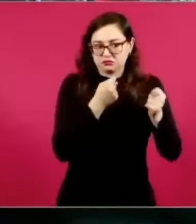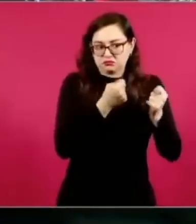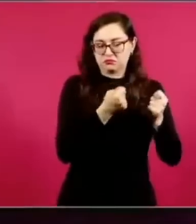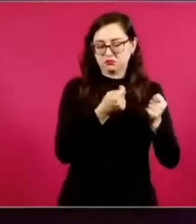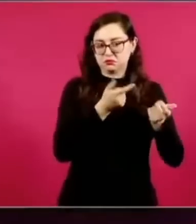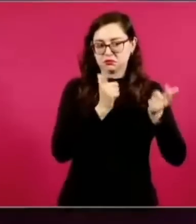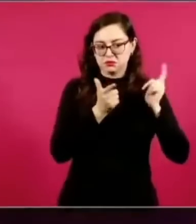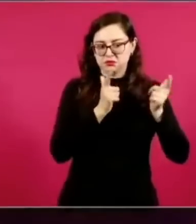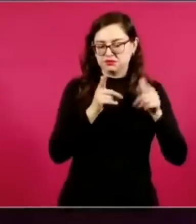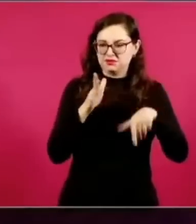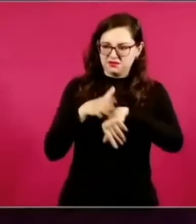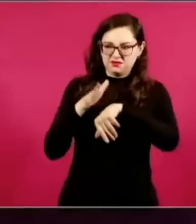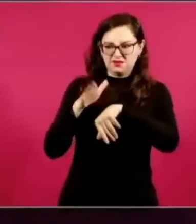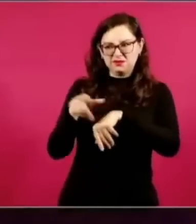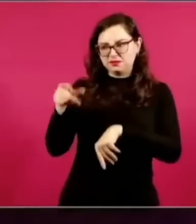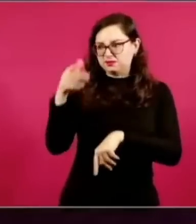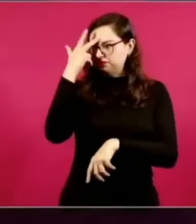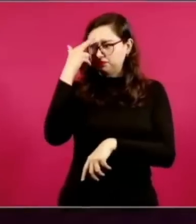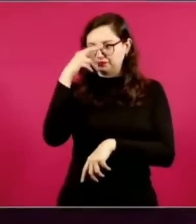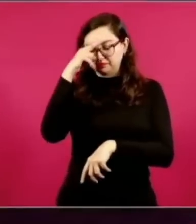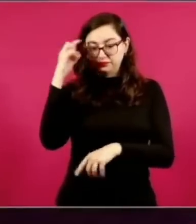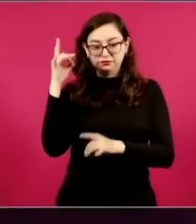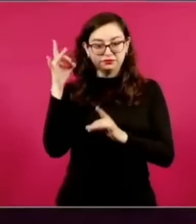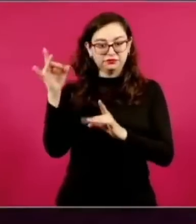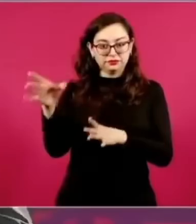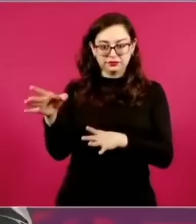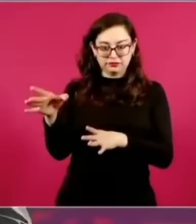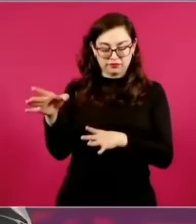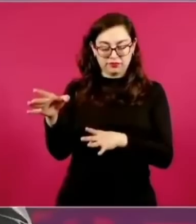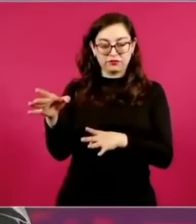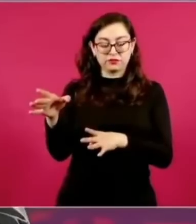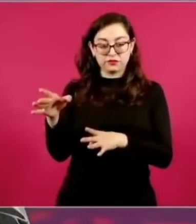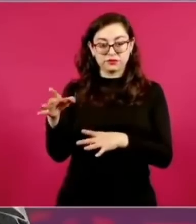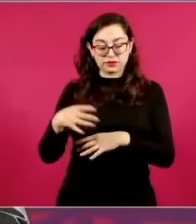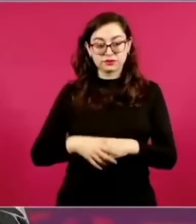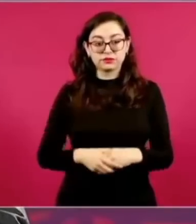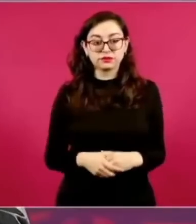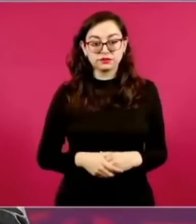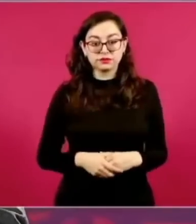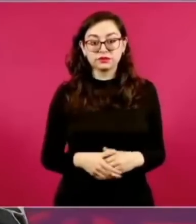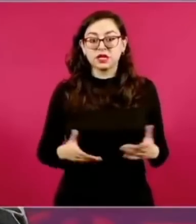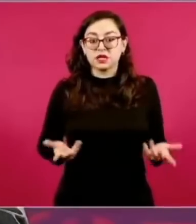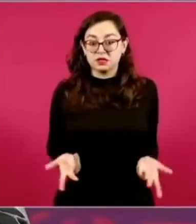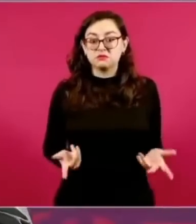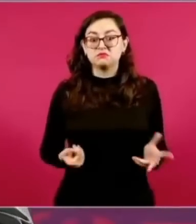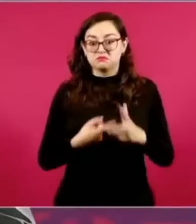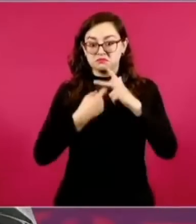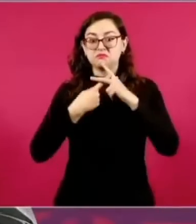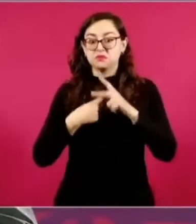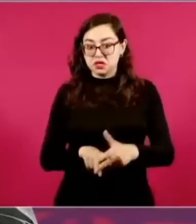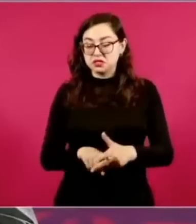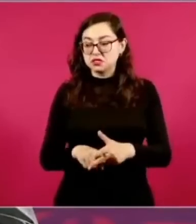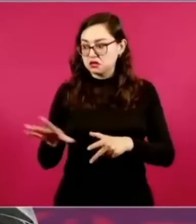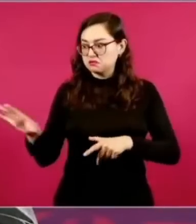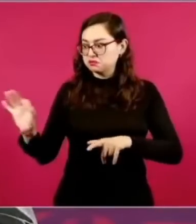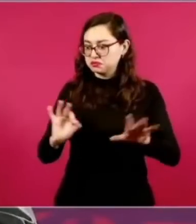él forma un grupo armado, una guerrilla,